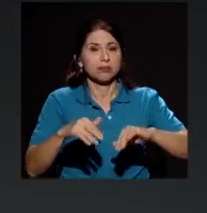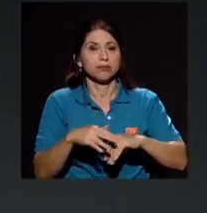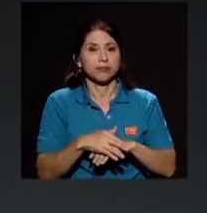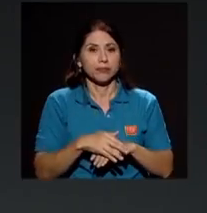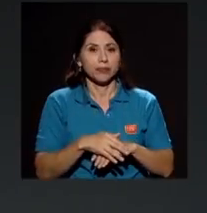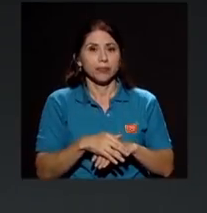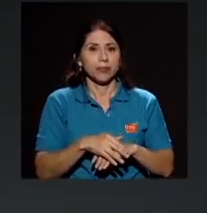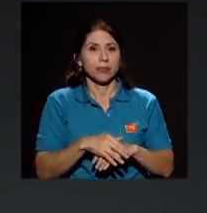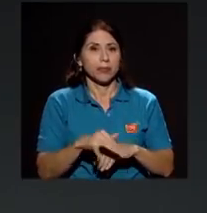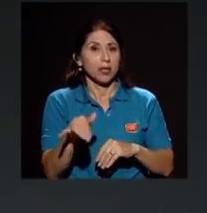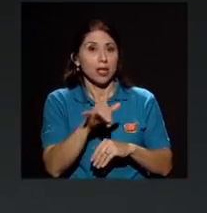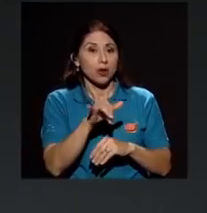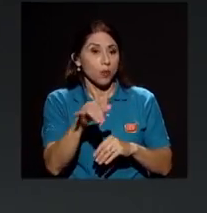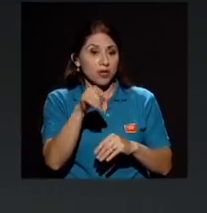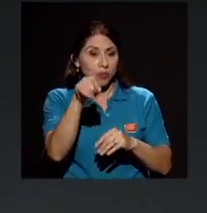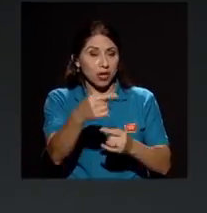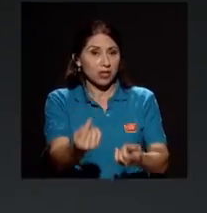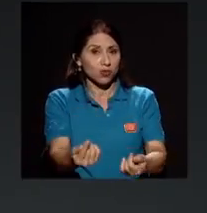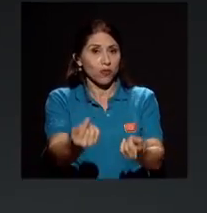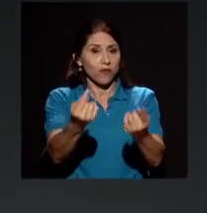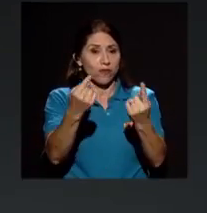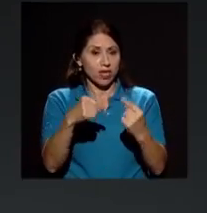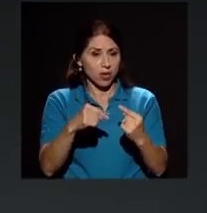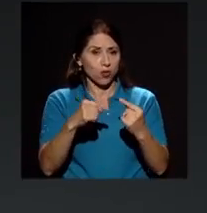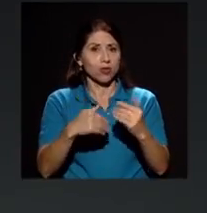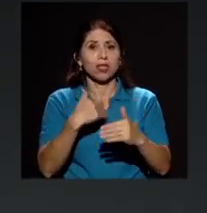se va y entonces